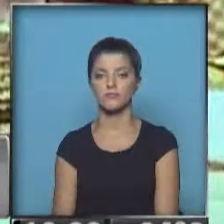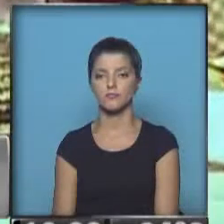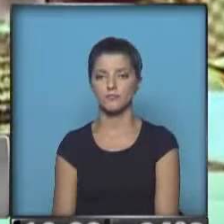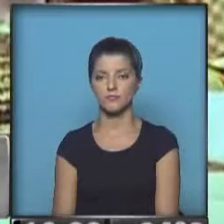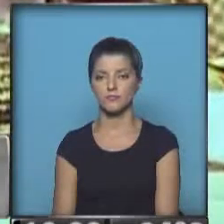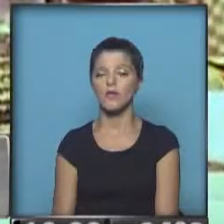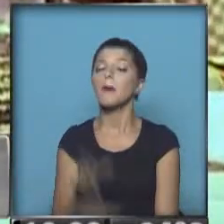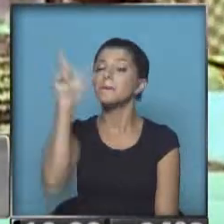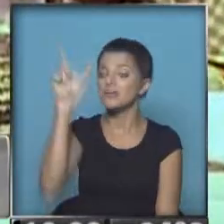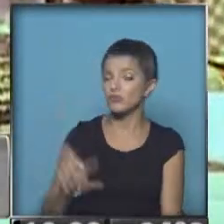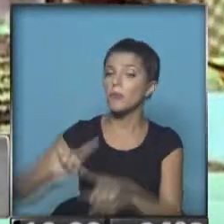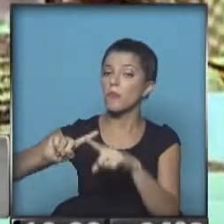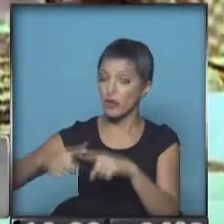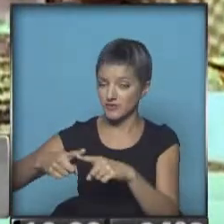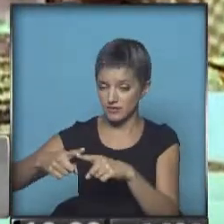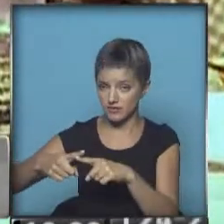no son capaces